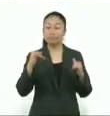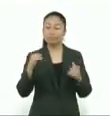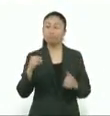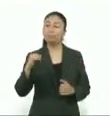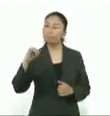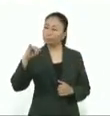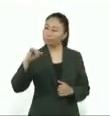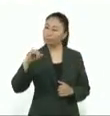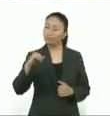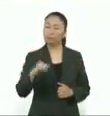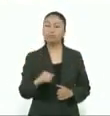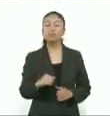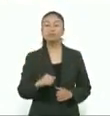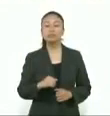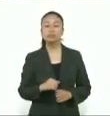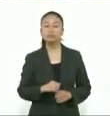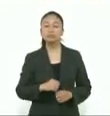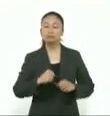¿Seguras?